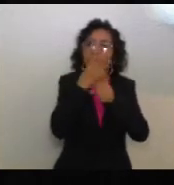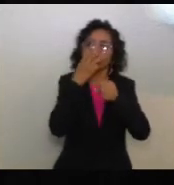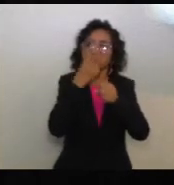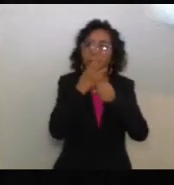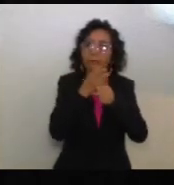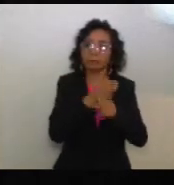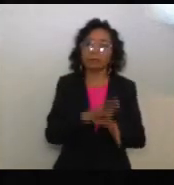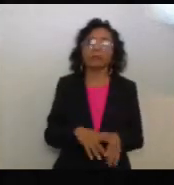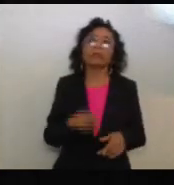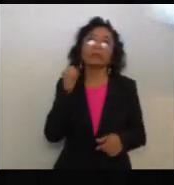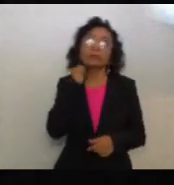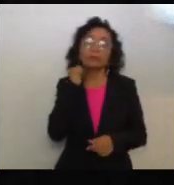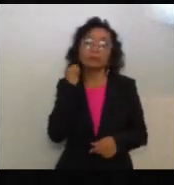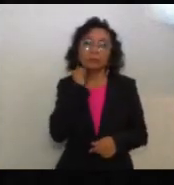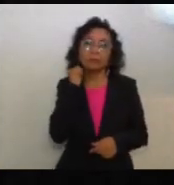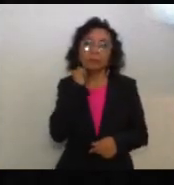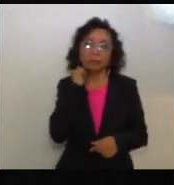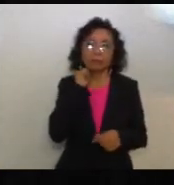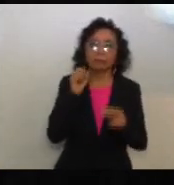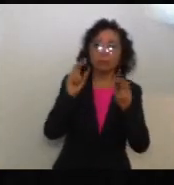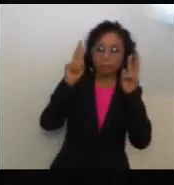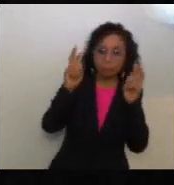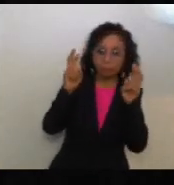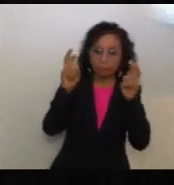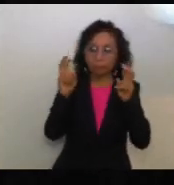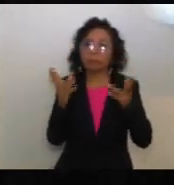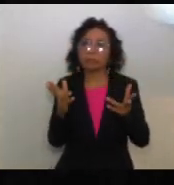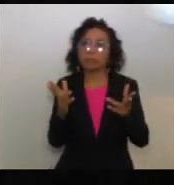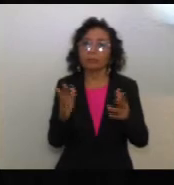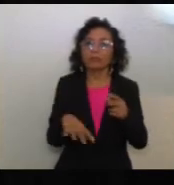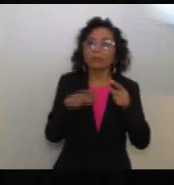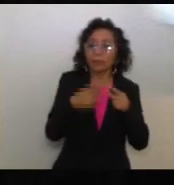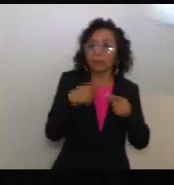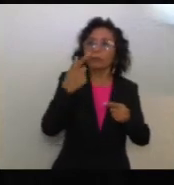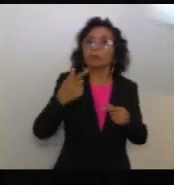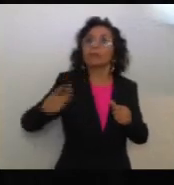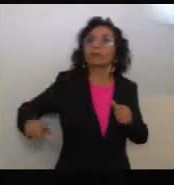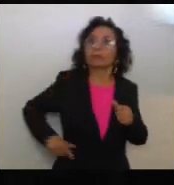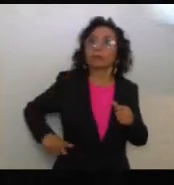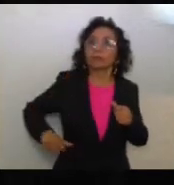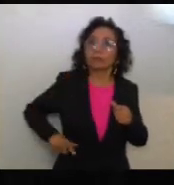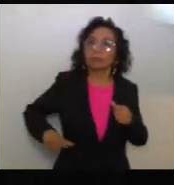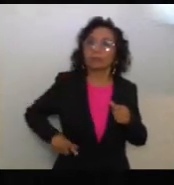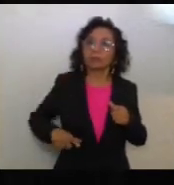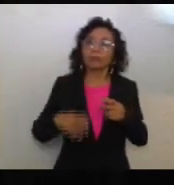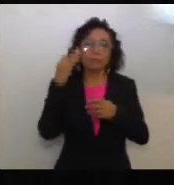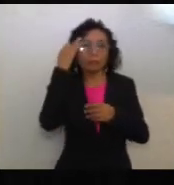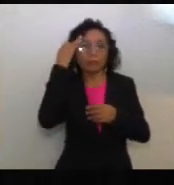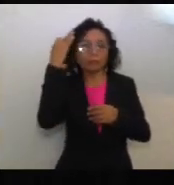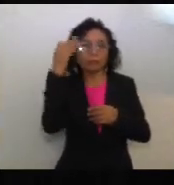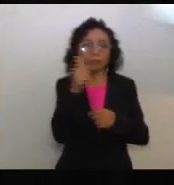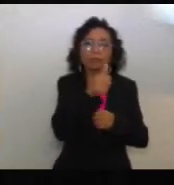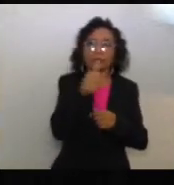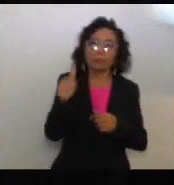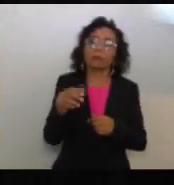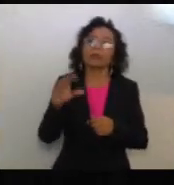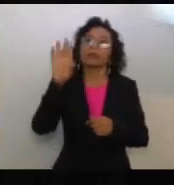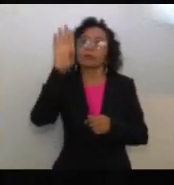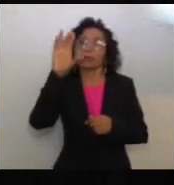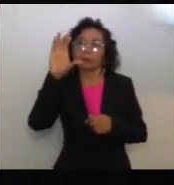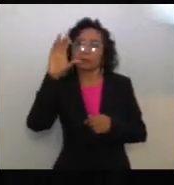Cámara de Senadores, a propuesta en tema del Ejecutivo Federal, nombrará un gobernador provisional en cada uno de los estados de Baja California Sur y Quintana